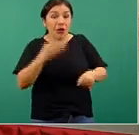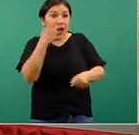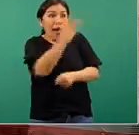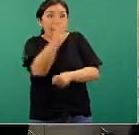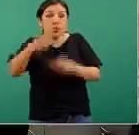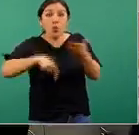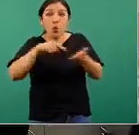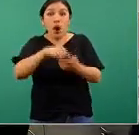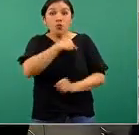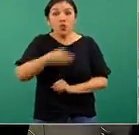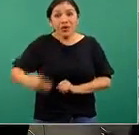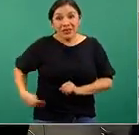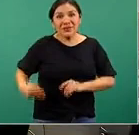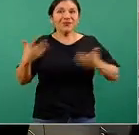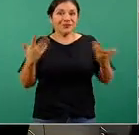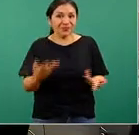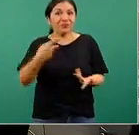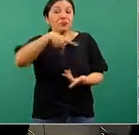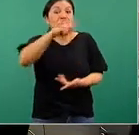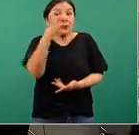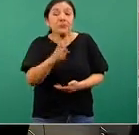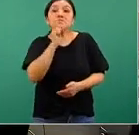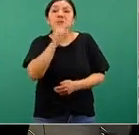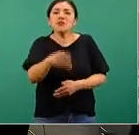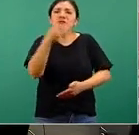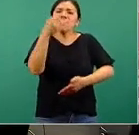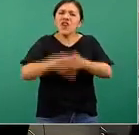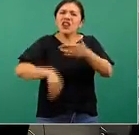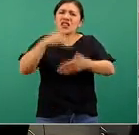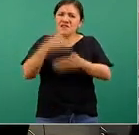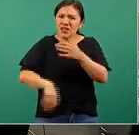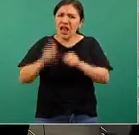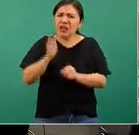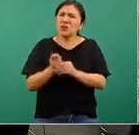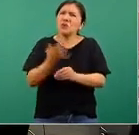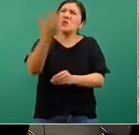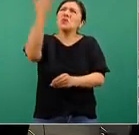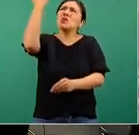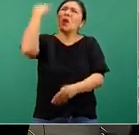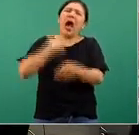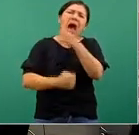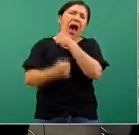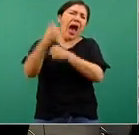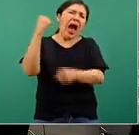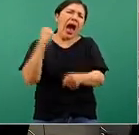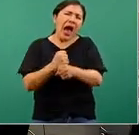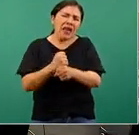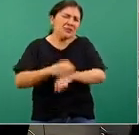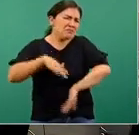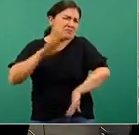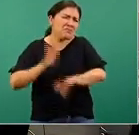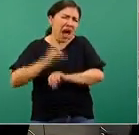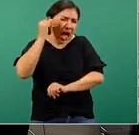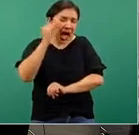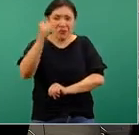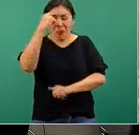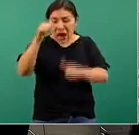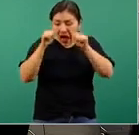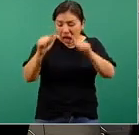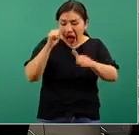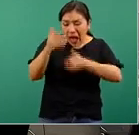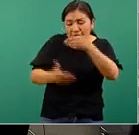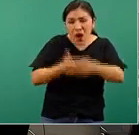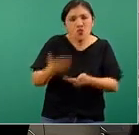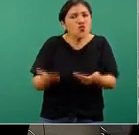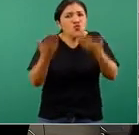municipios, pero esta carencia histórica de décadas de servicios sociales